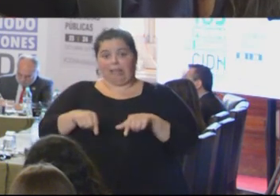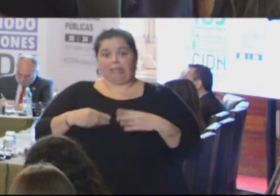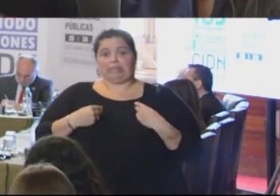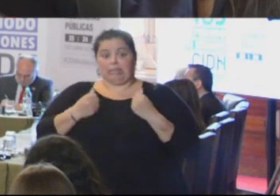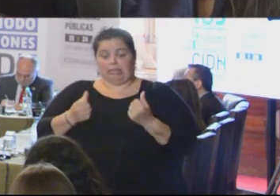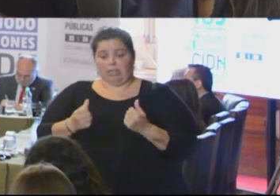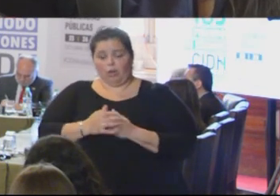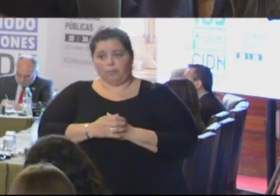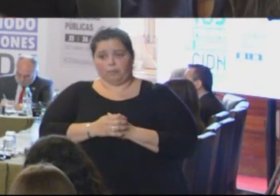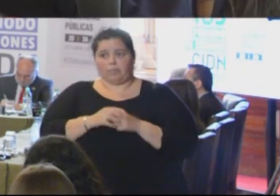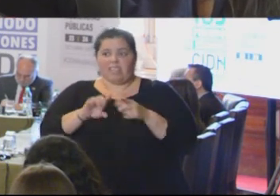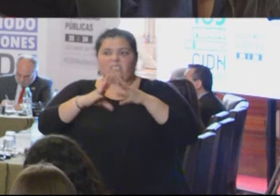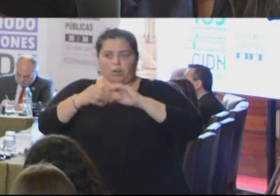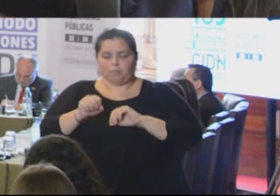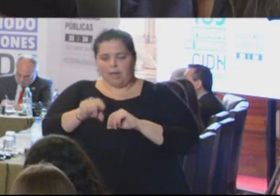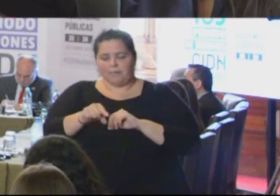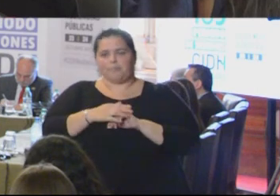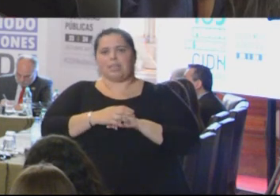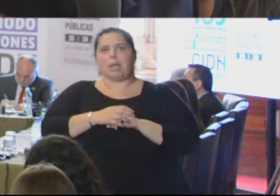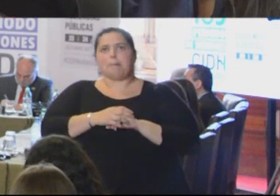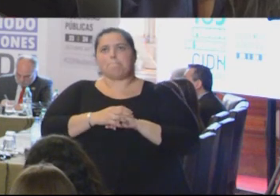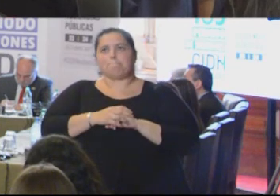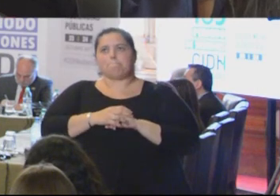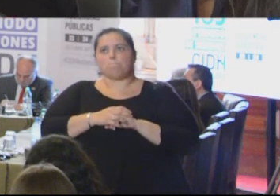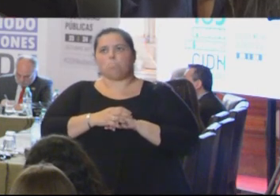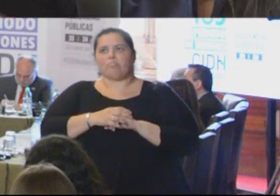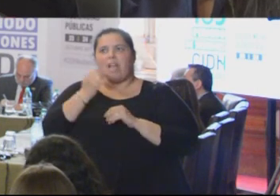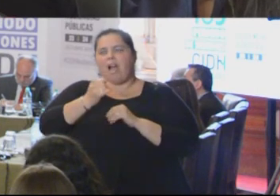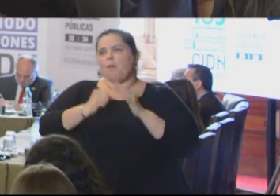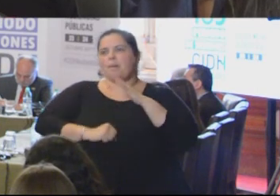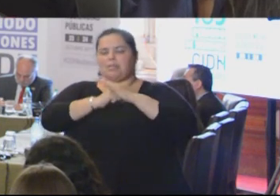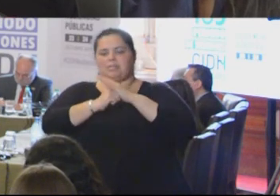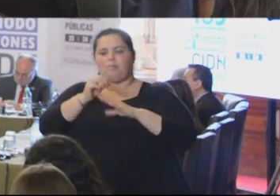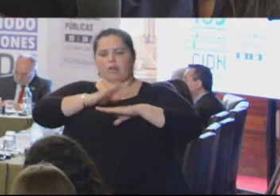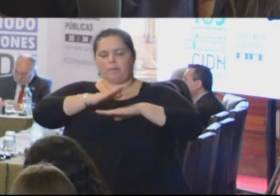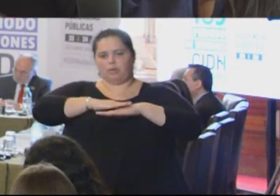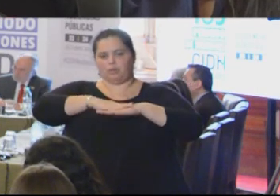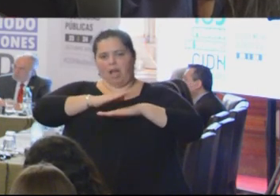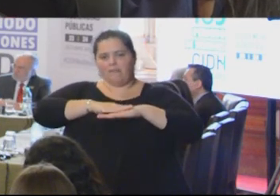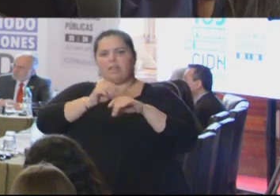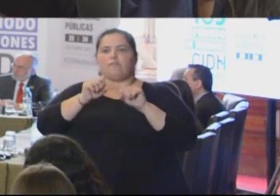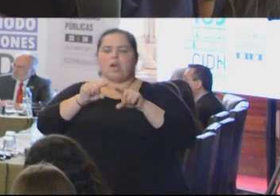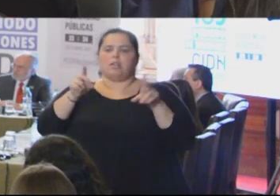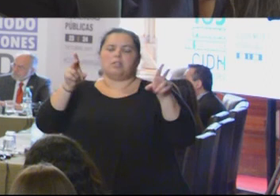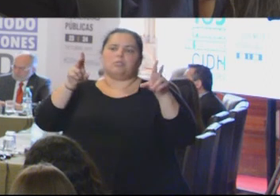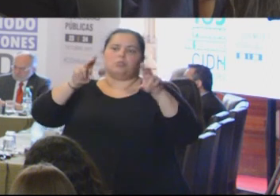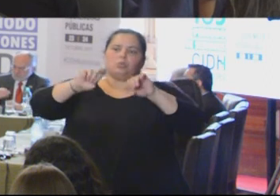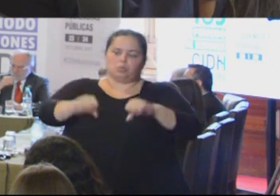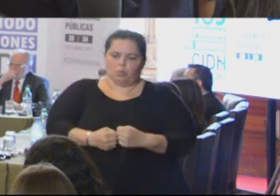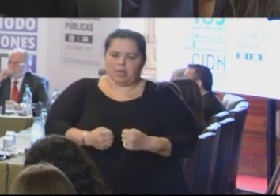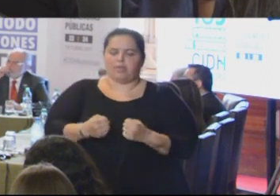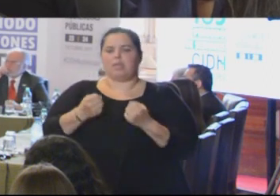pocas indagaciones preliminares que se adelantan en contra del máximo responsable han sido suspendidas así puede